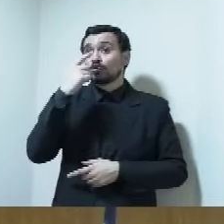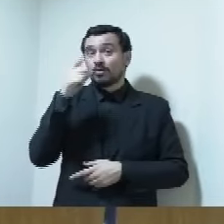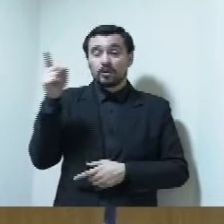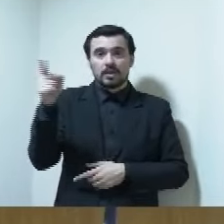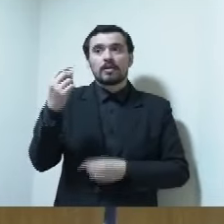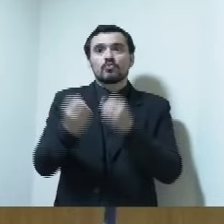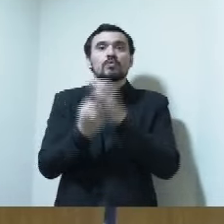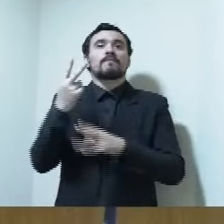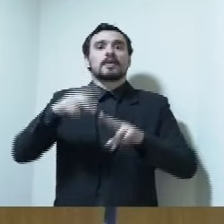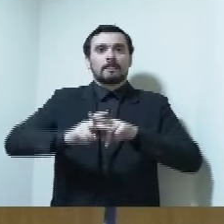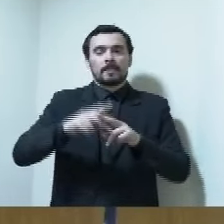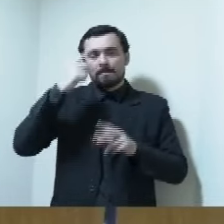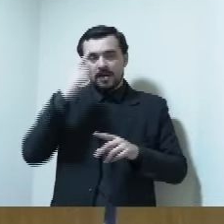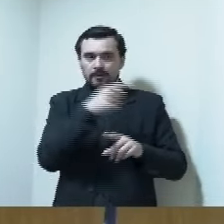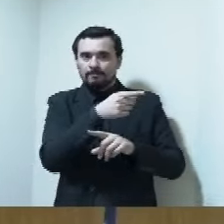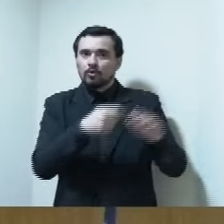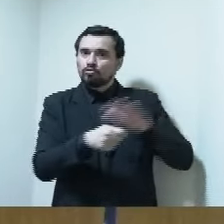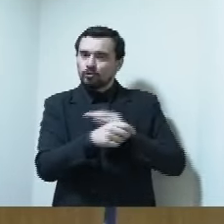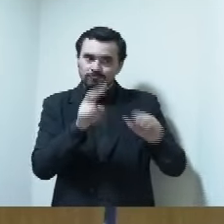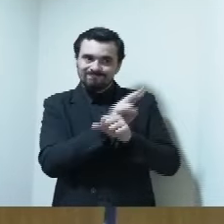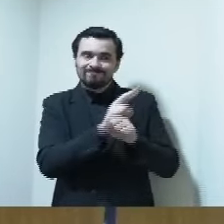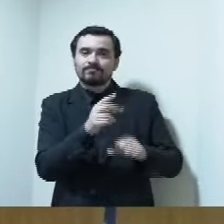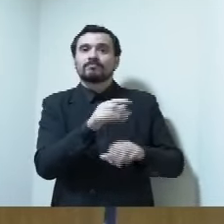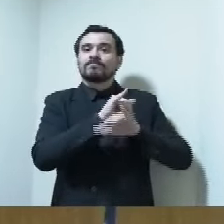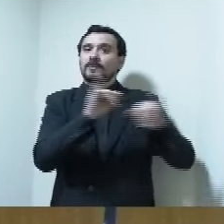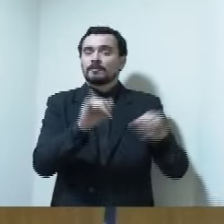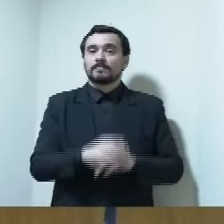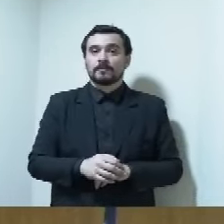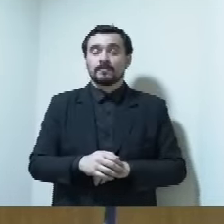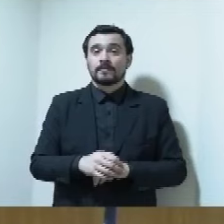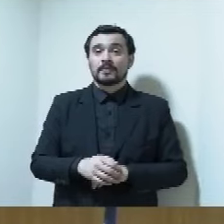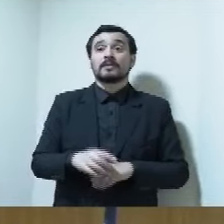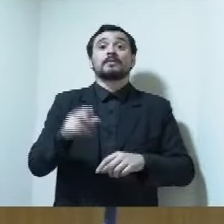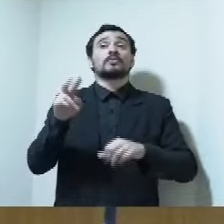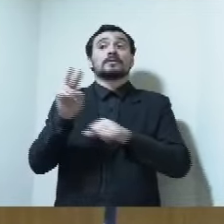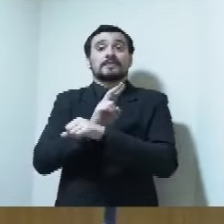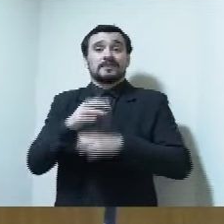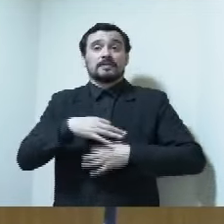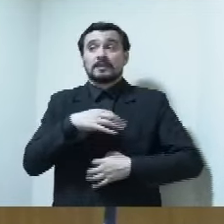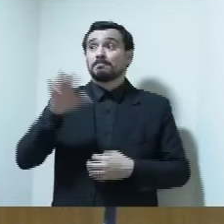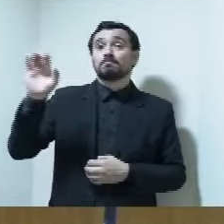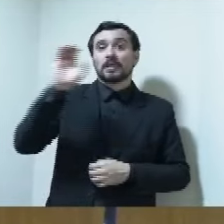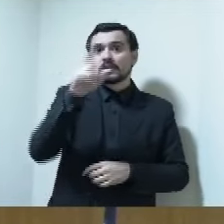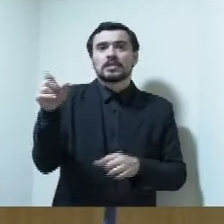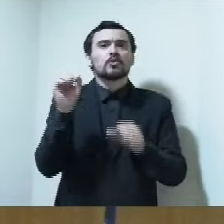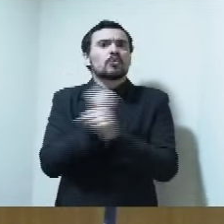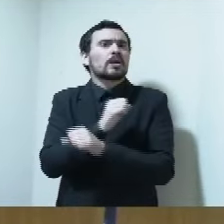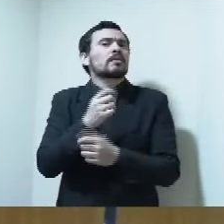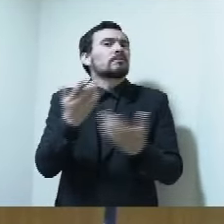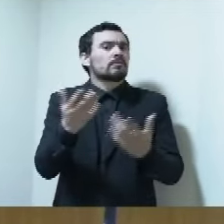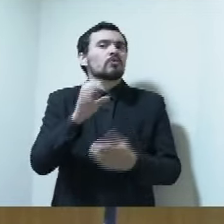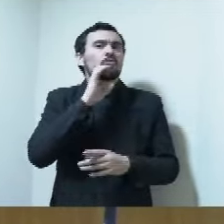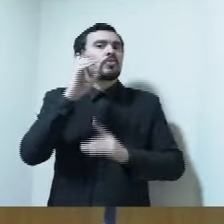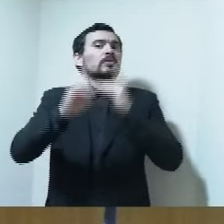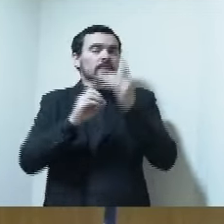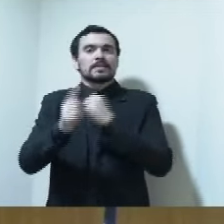nuevas herramientas para combatir este mal. La Ley del Servicio Civil. Los países que han logrado desarrollarse lo han hecho